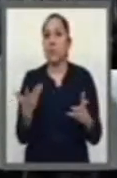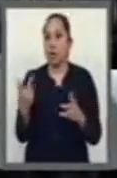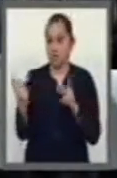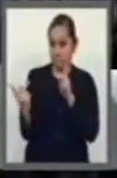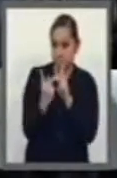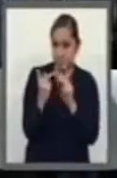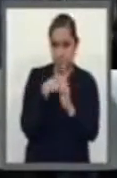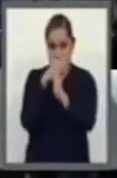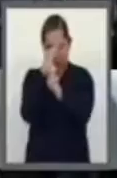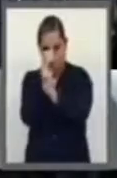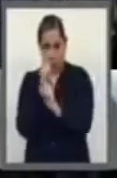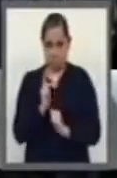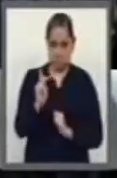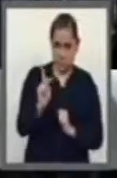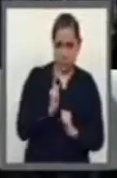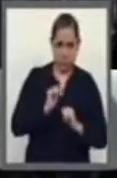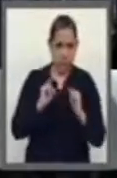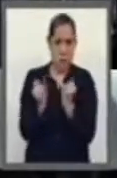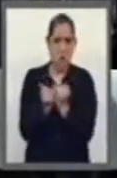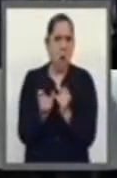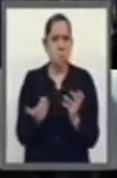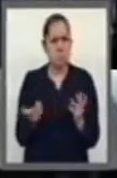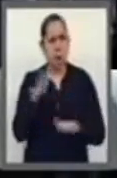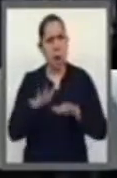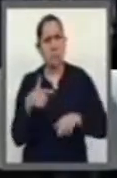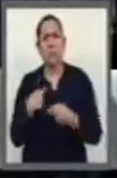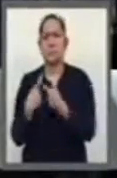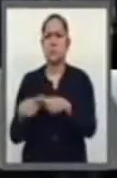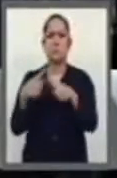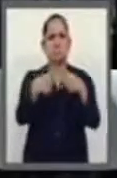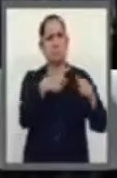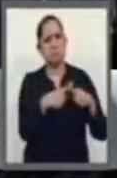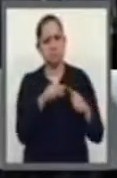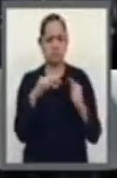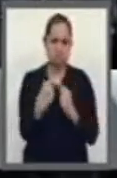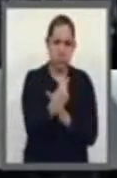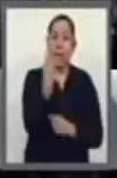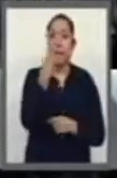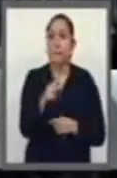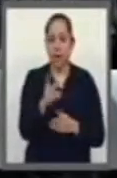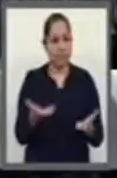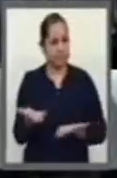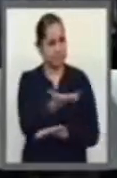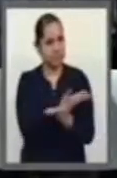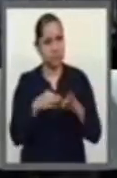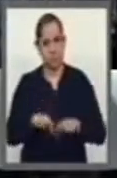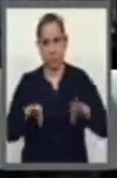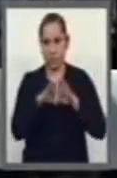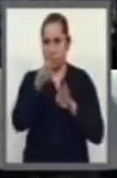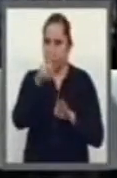entre las diversas fuerzas políticas, pero mantenemos un clima de respeto,